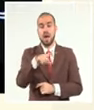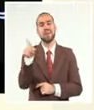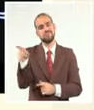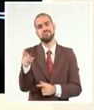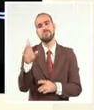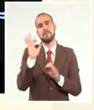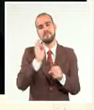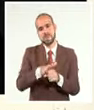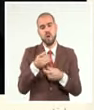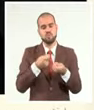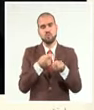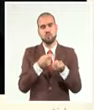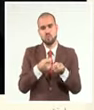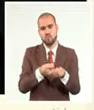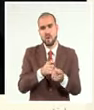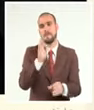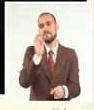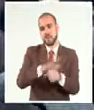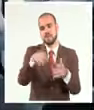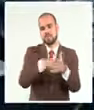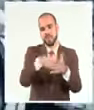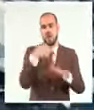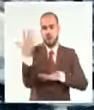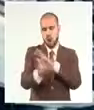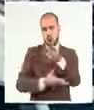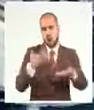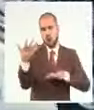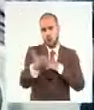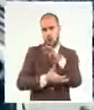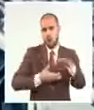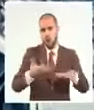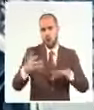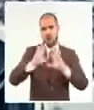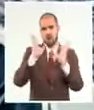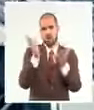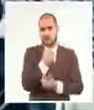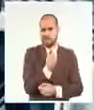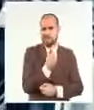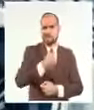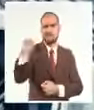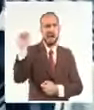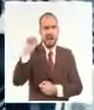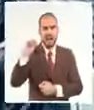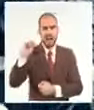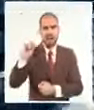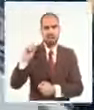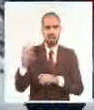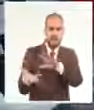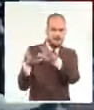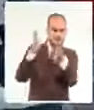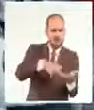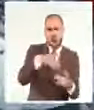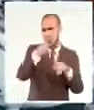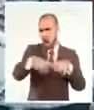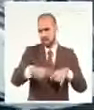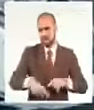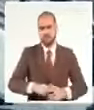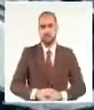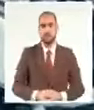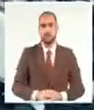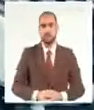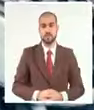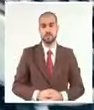y hasta organizaron los desórdenes y el vandalismo público. Las redes sociales son culpables de